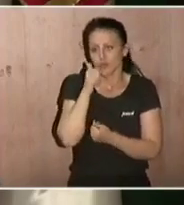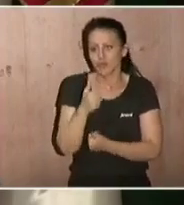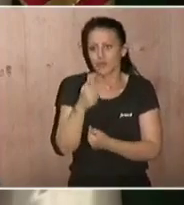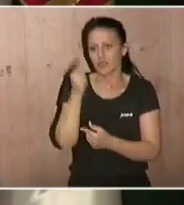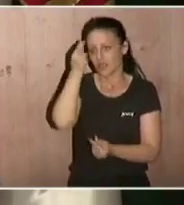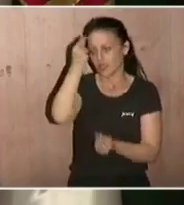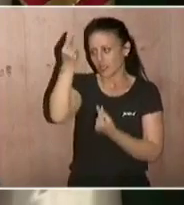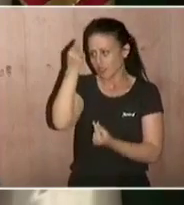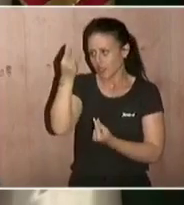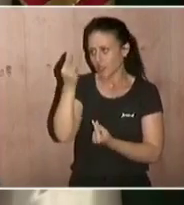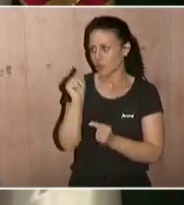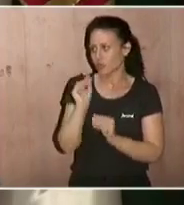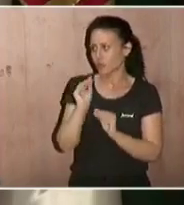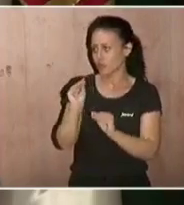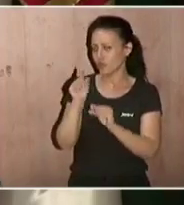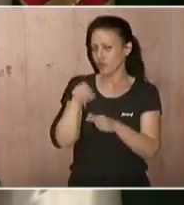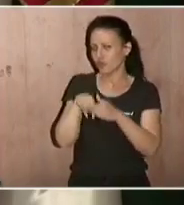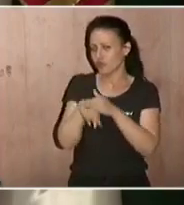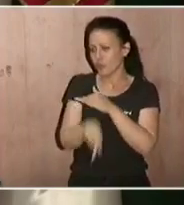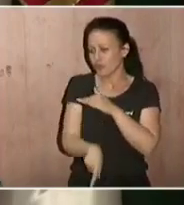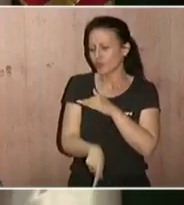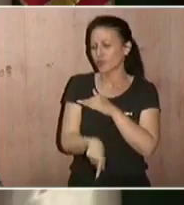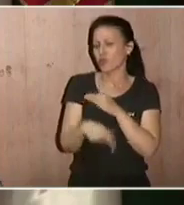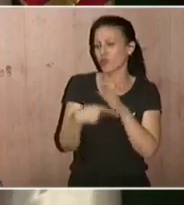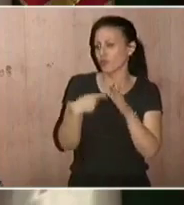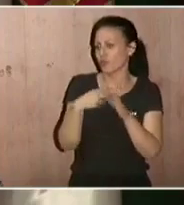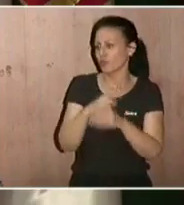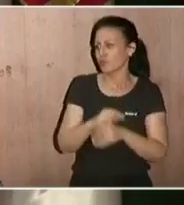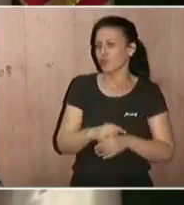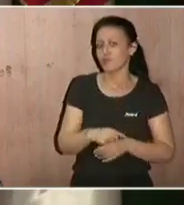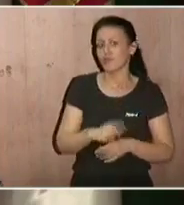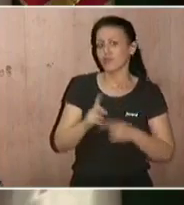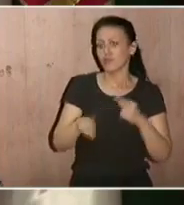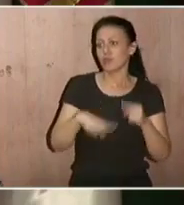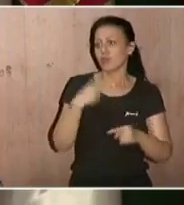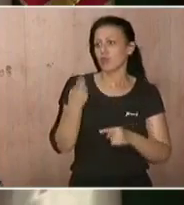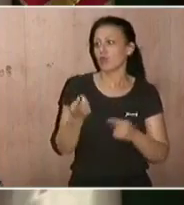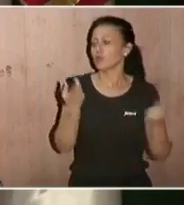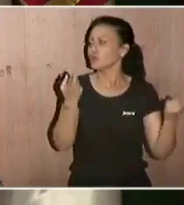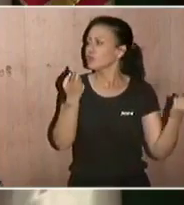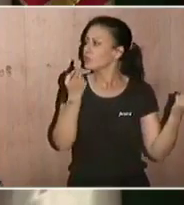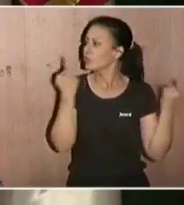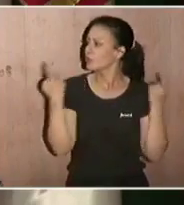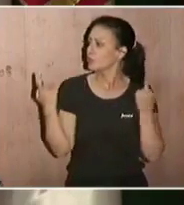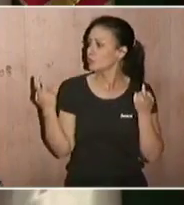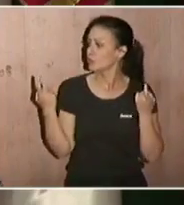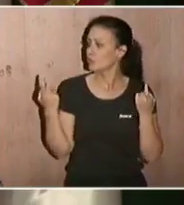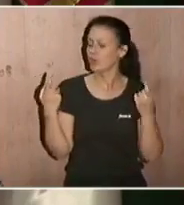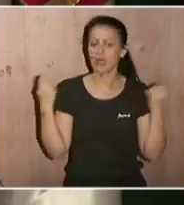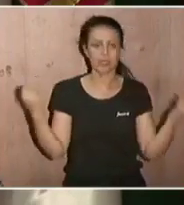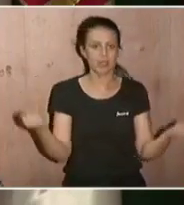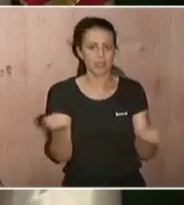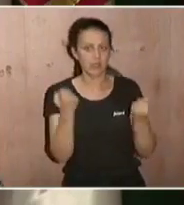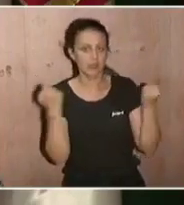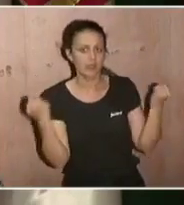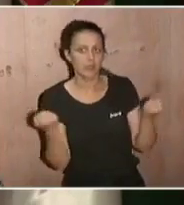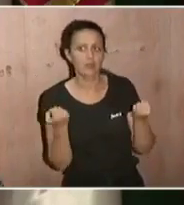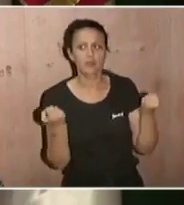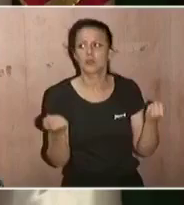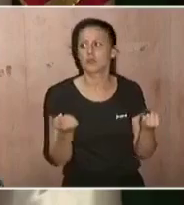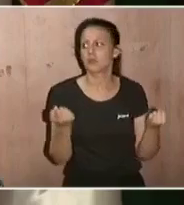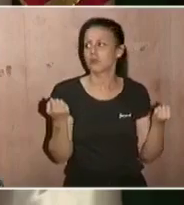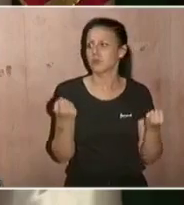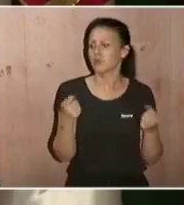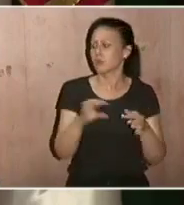de fondo que sabía manejar con tanta claridad, y luego con sus discípulos, pues en todas las actividades que él ha relatado